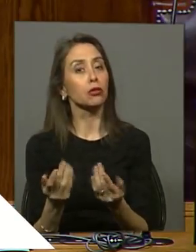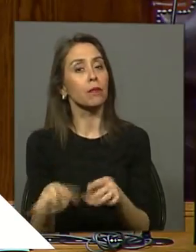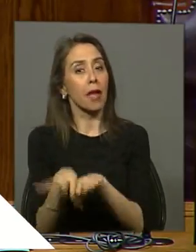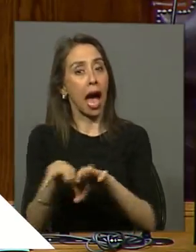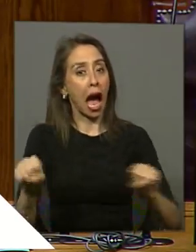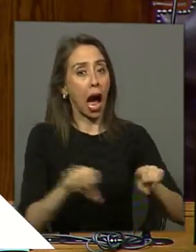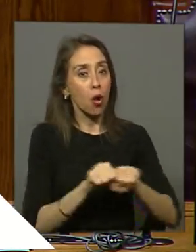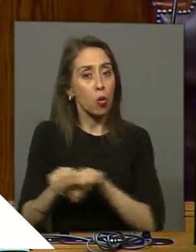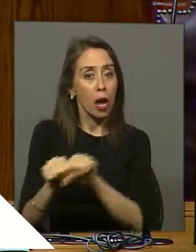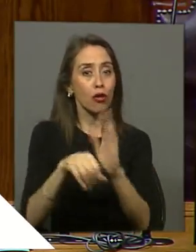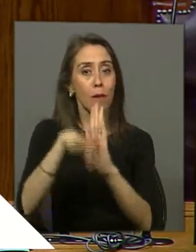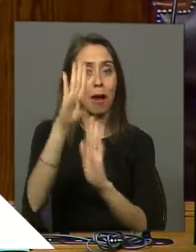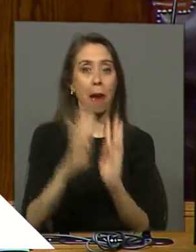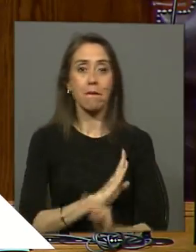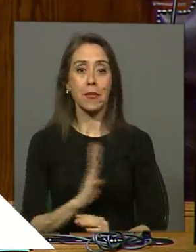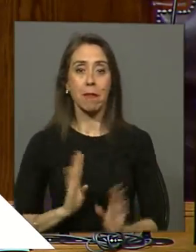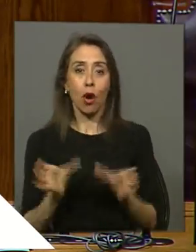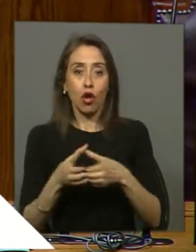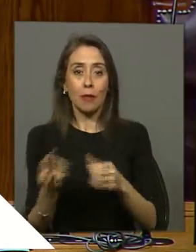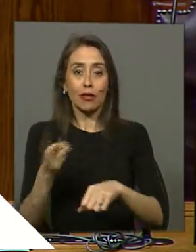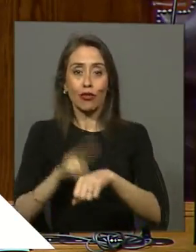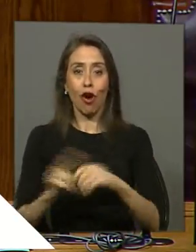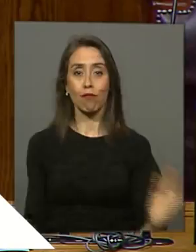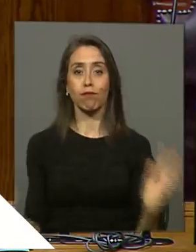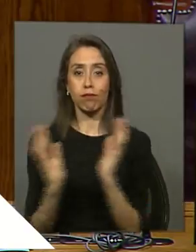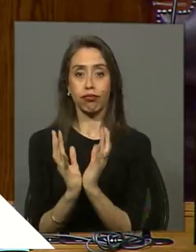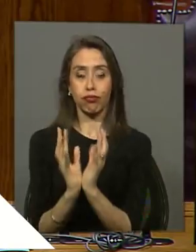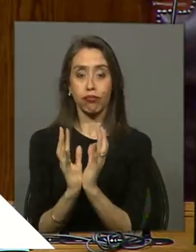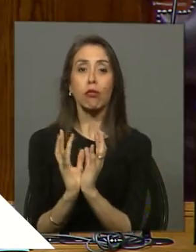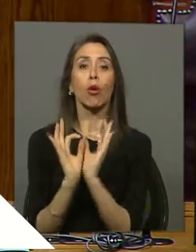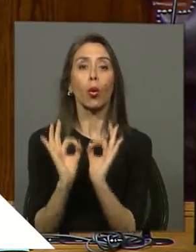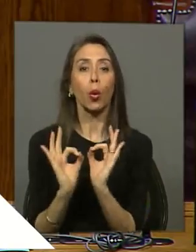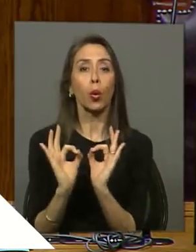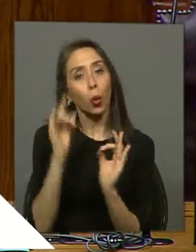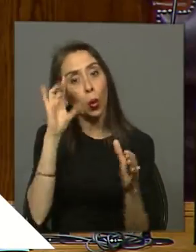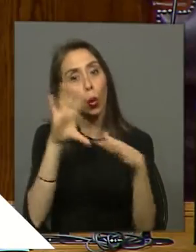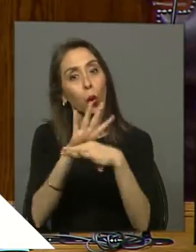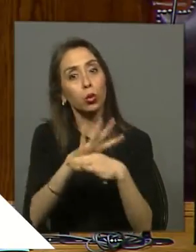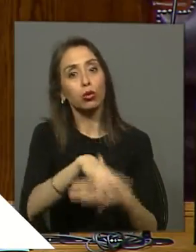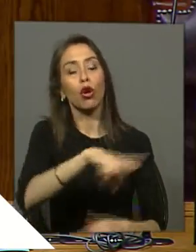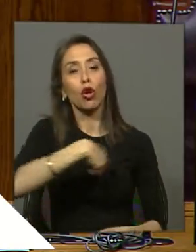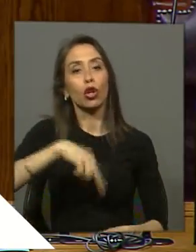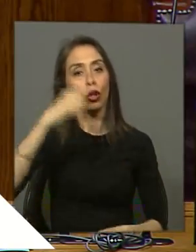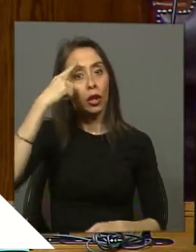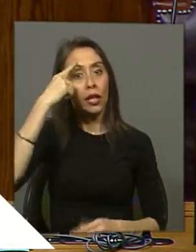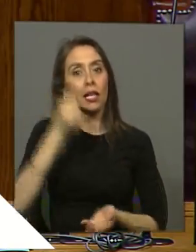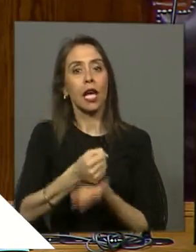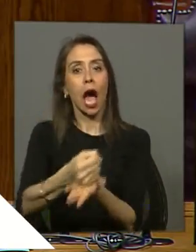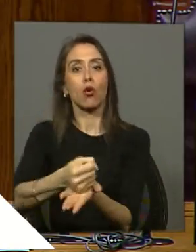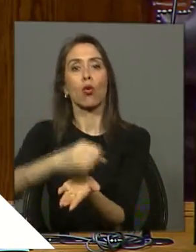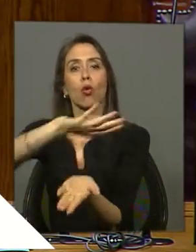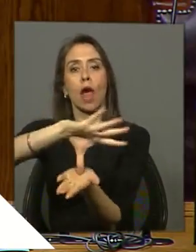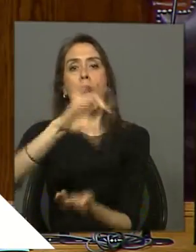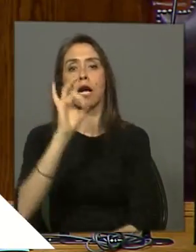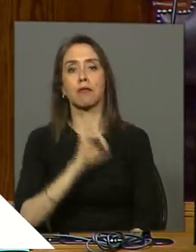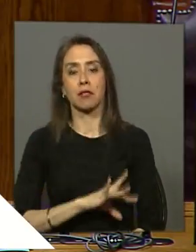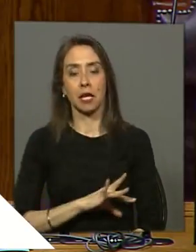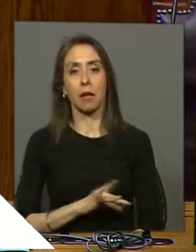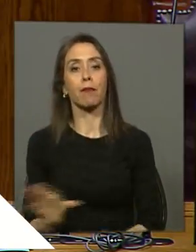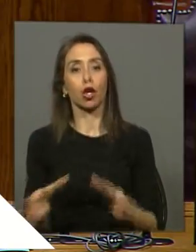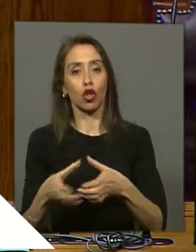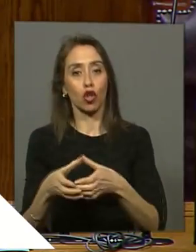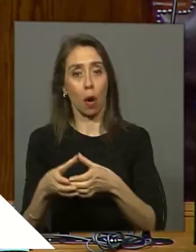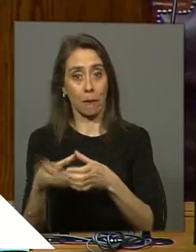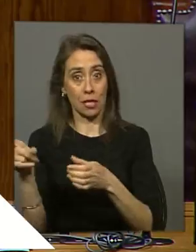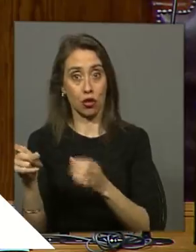mayoritariamente en la Comisión Mixta está en línea con el espíritu colectivo que creemos ayuda al país. Lo aprobado en la Comisión